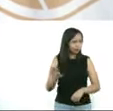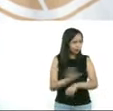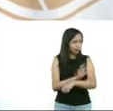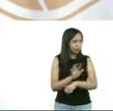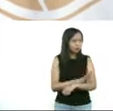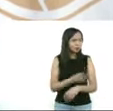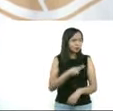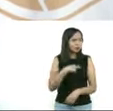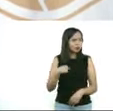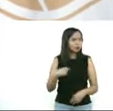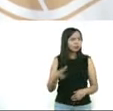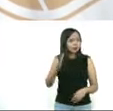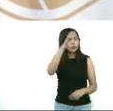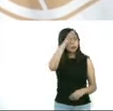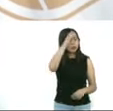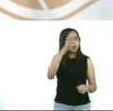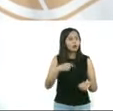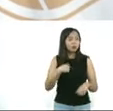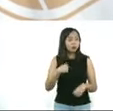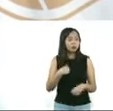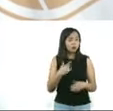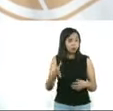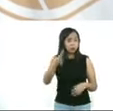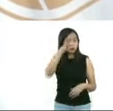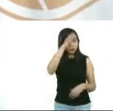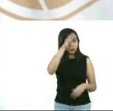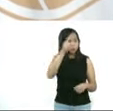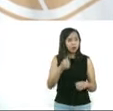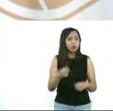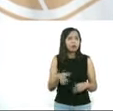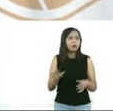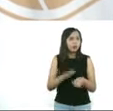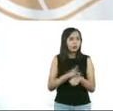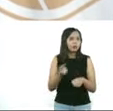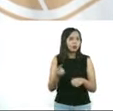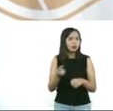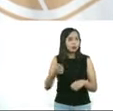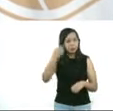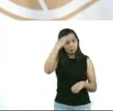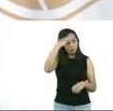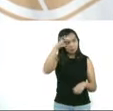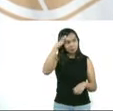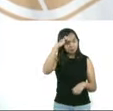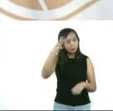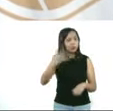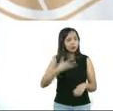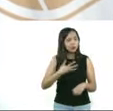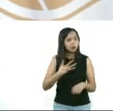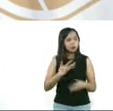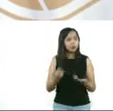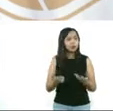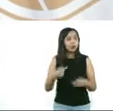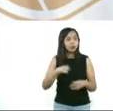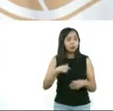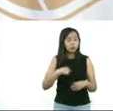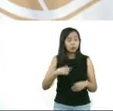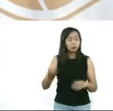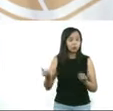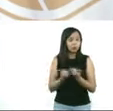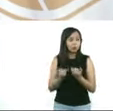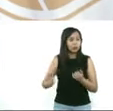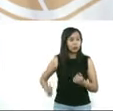López Obrador. Estoy de acuerdo como científica, estoy de acuerdo como experta en energía, estoy de acuerdo como jefa de